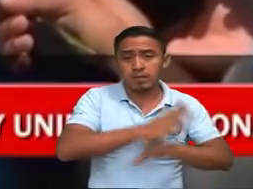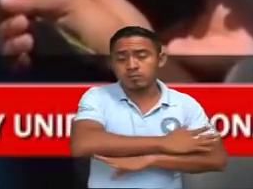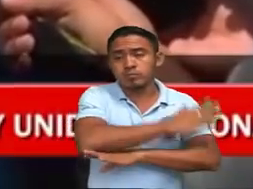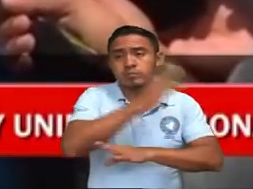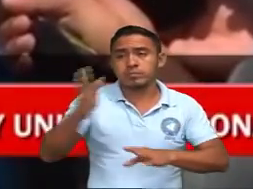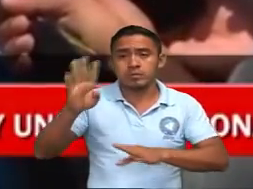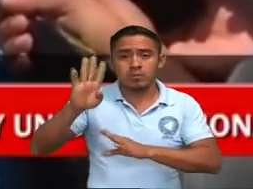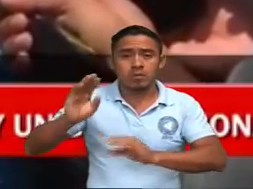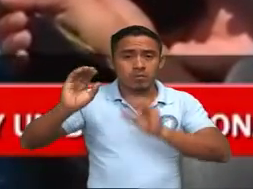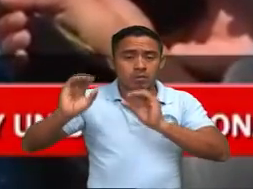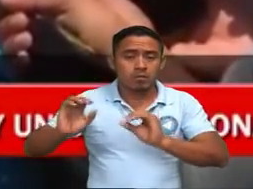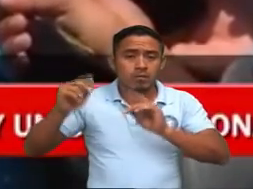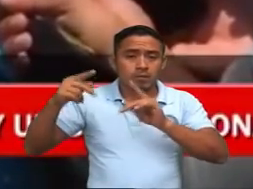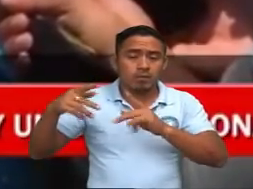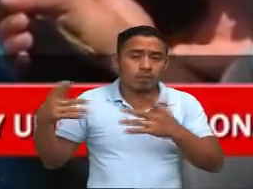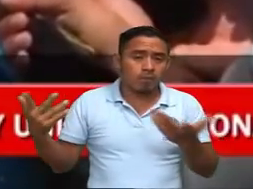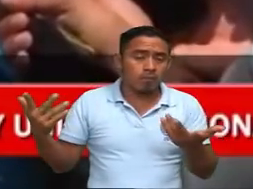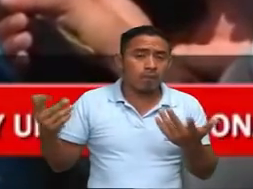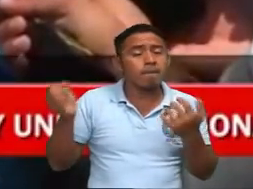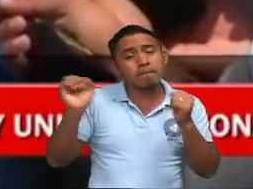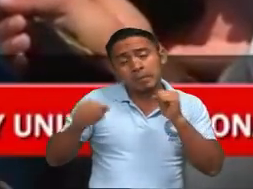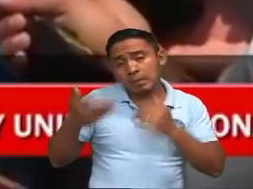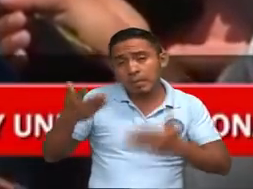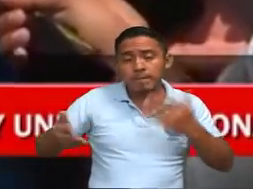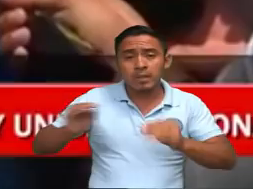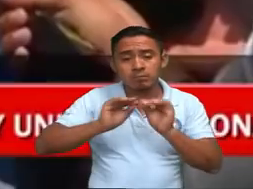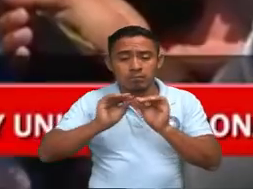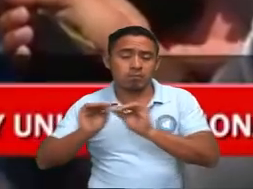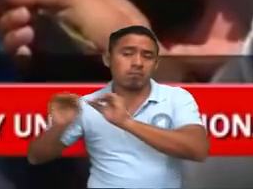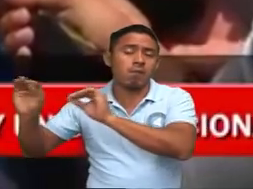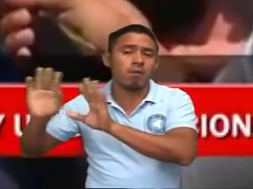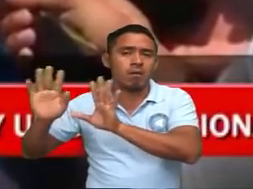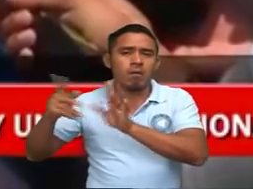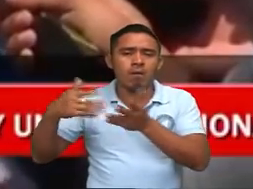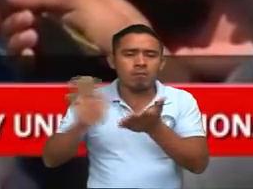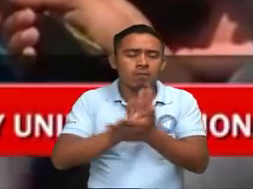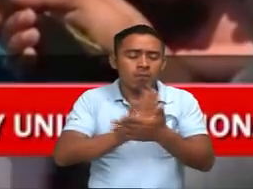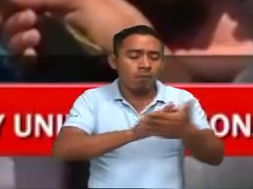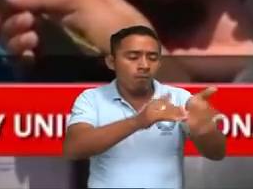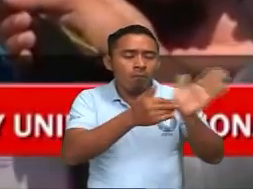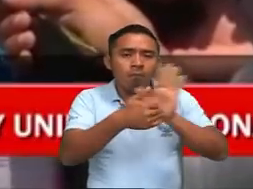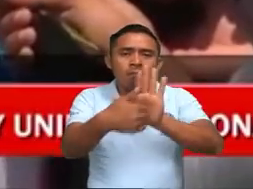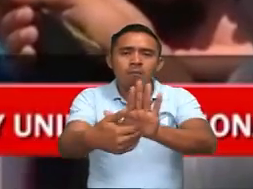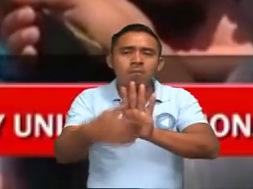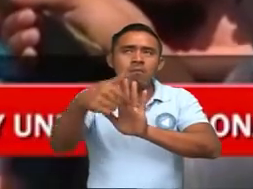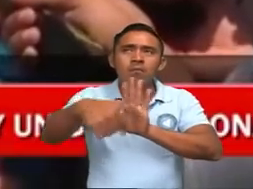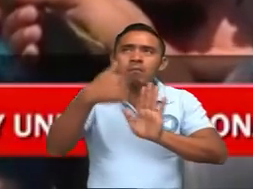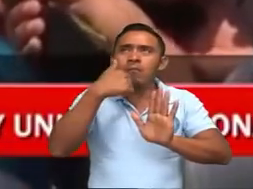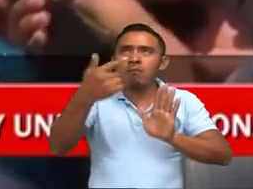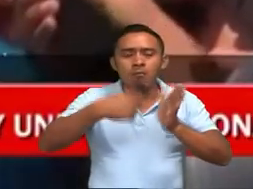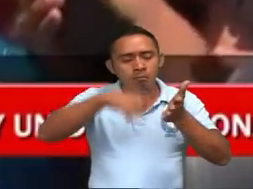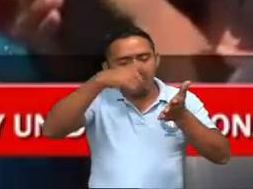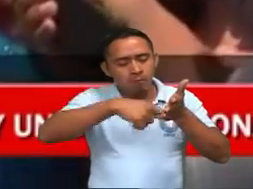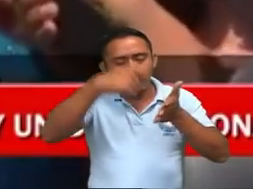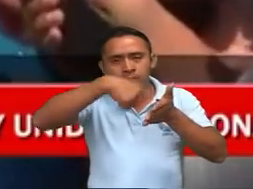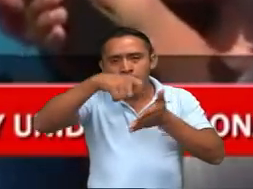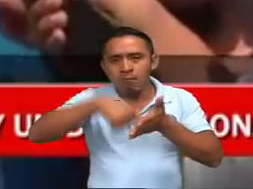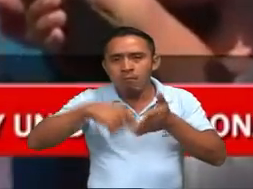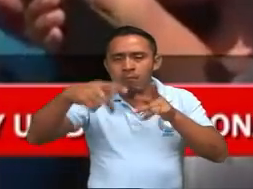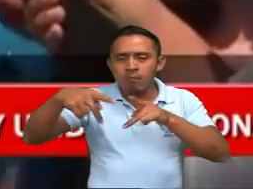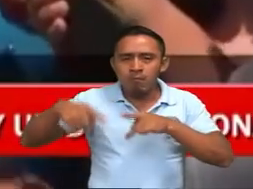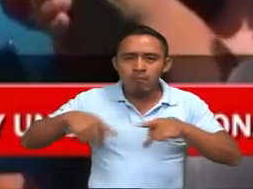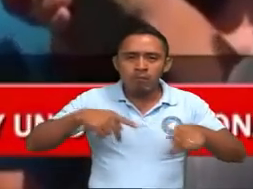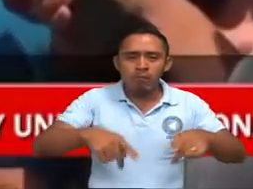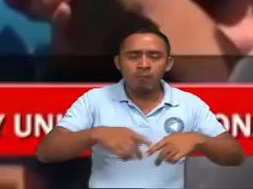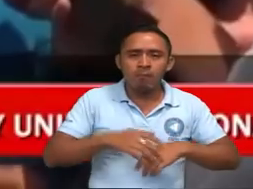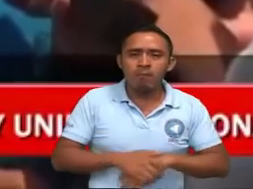a las 4 p.m. con la posibilidad de extenderse. Aquí está la hoja de ruta y aquí están las firmas de las personas